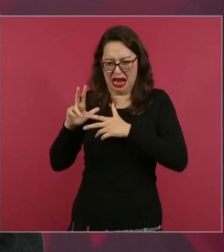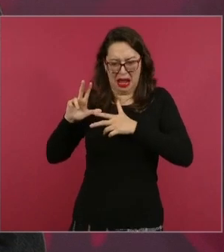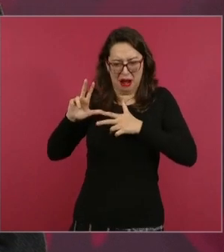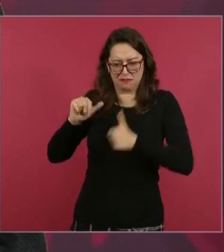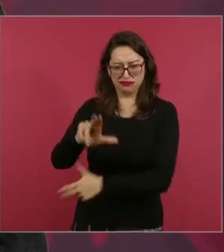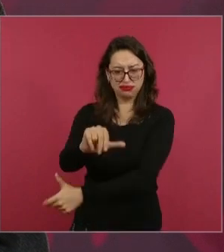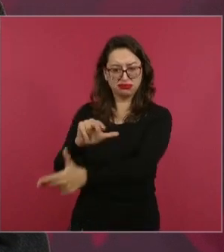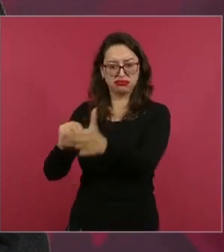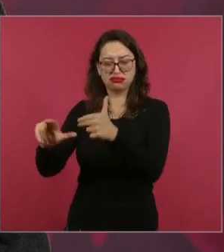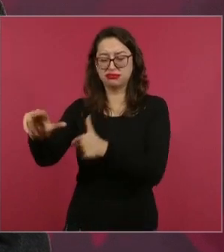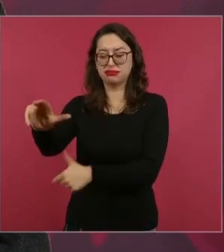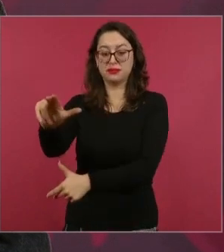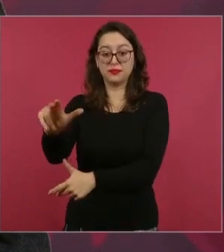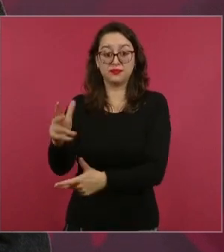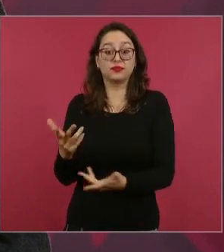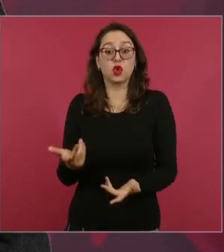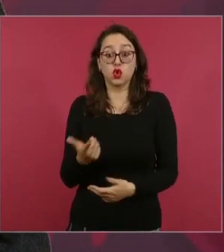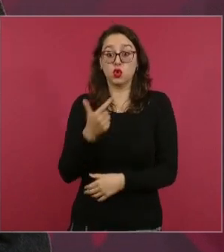la